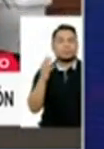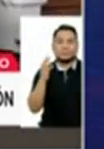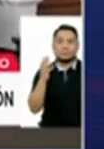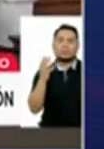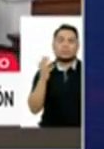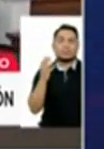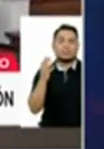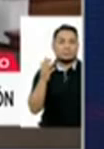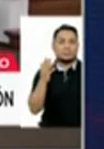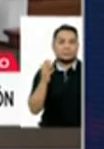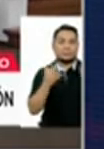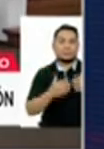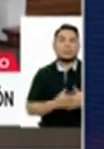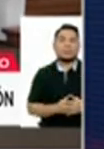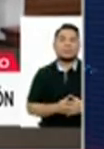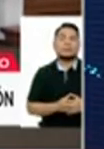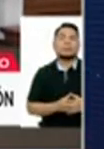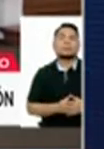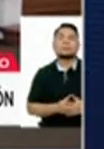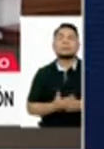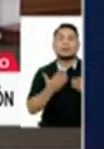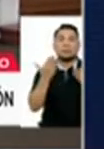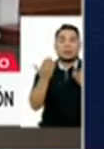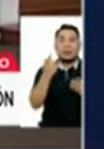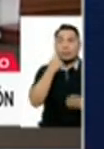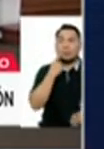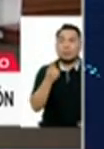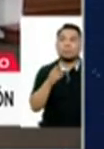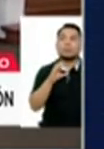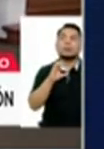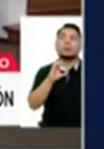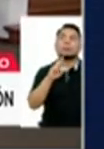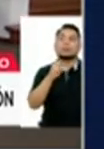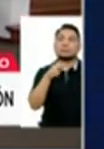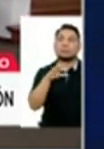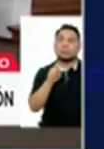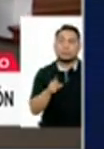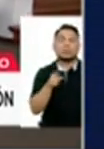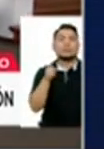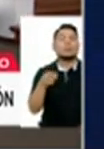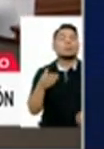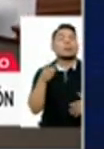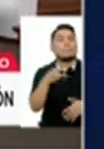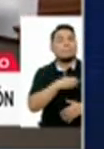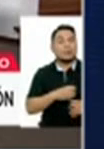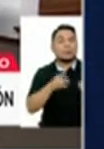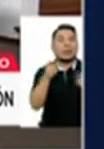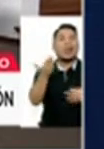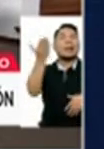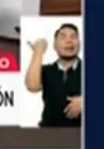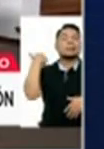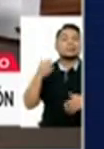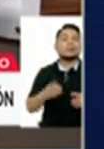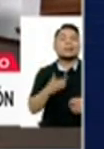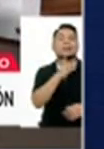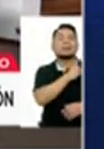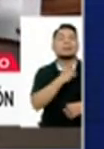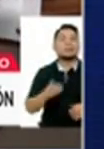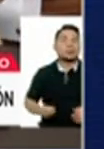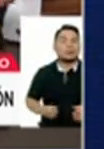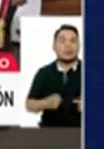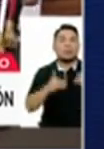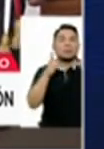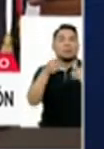fue convocado. Detalla que fue la ministra, la presidenta del Consejo de Ministros, Mirta Vázquez, quien lo llamó, se